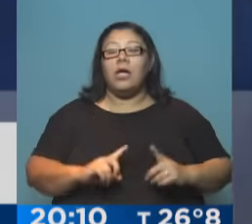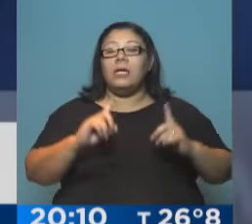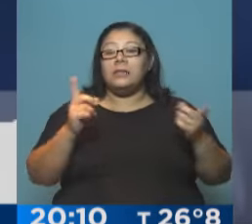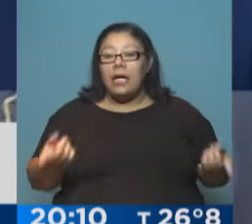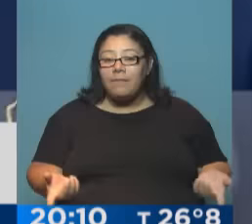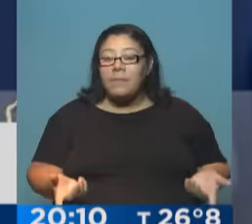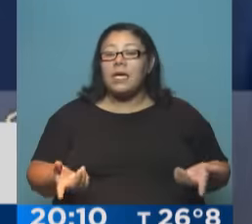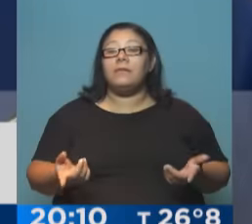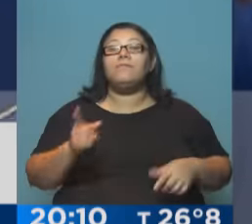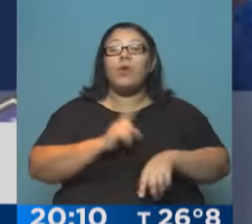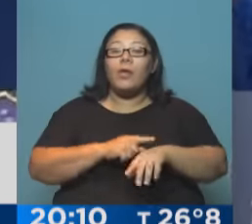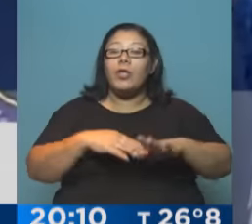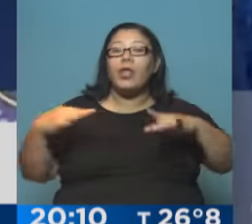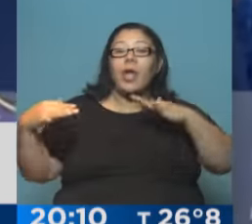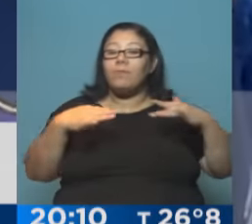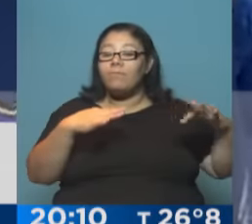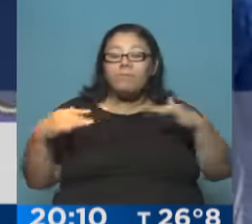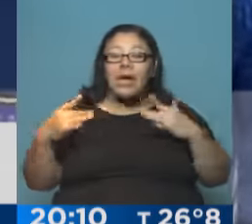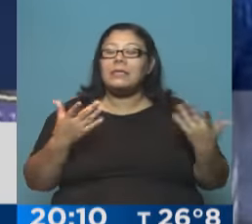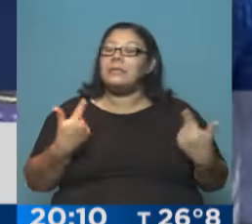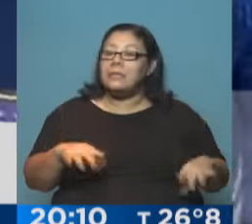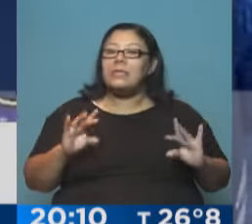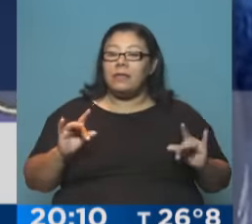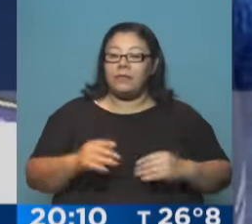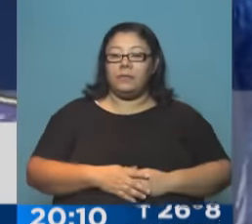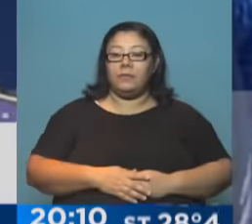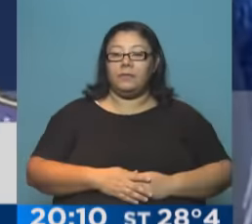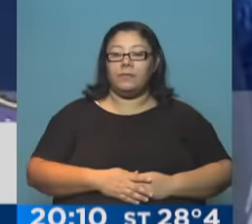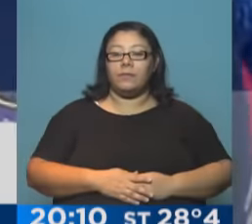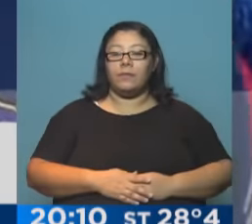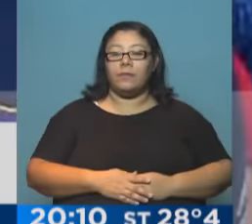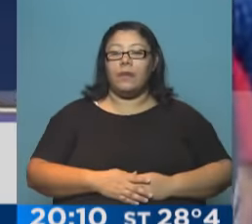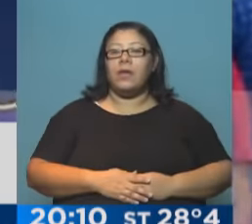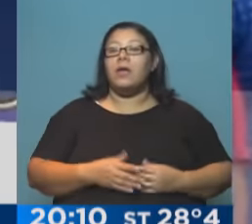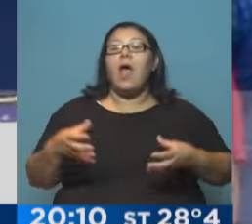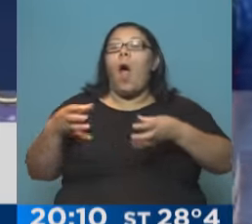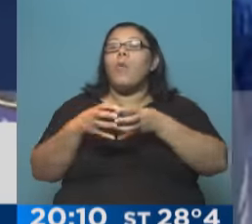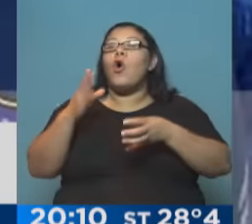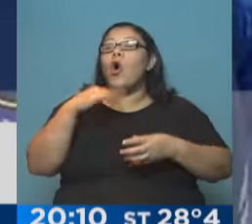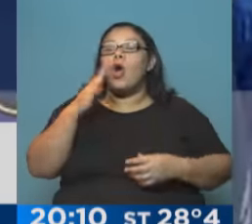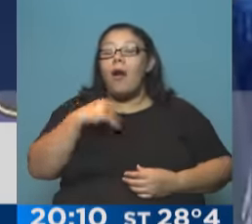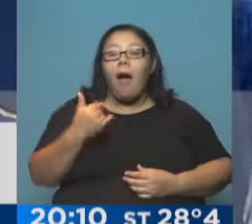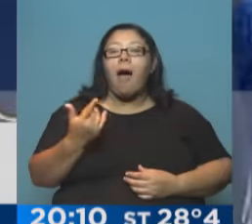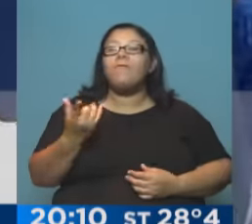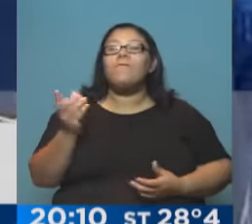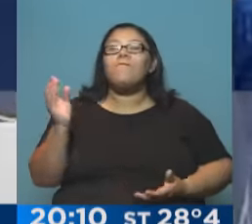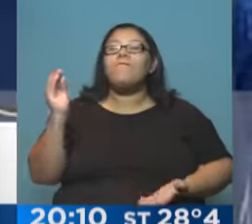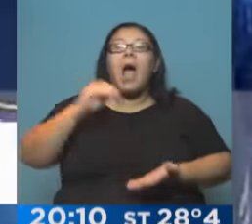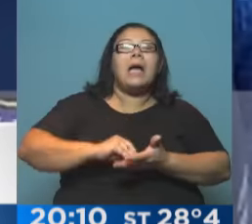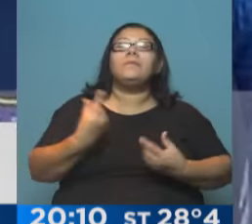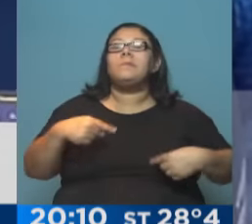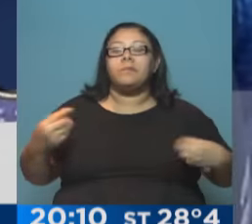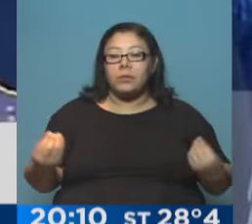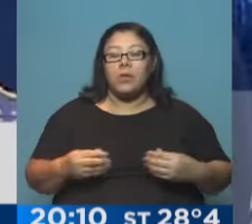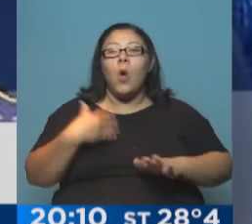medio duro, pesado. ¿Te gusta? ¿Qué le está faltando a Boca? Y le falta como